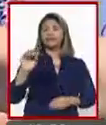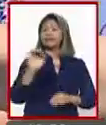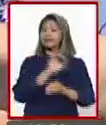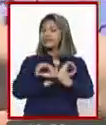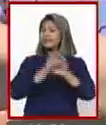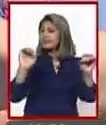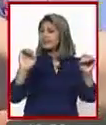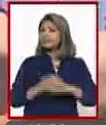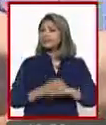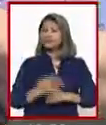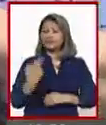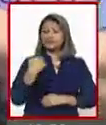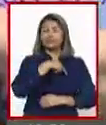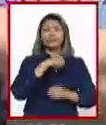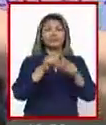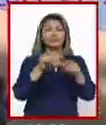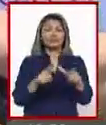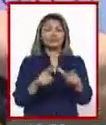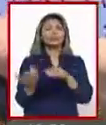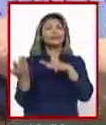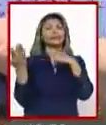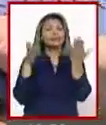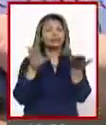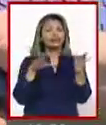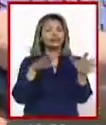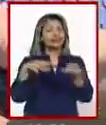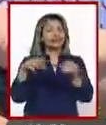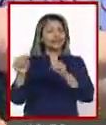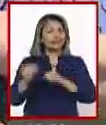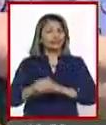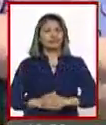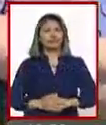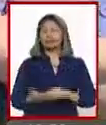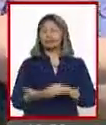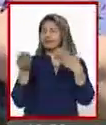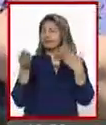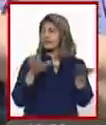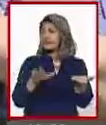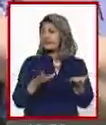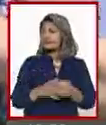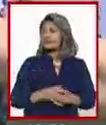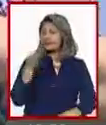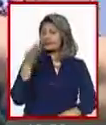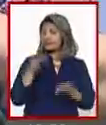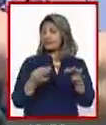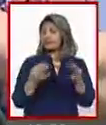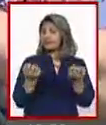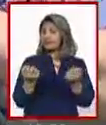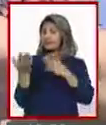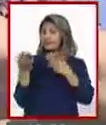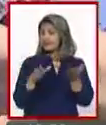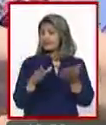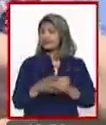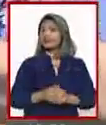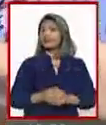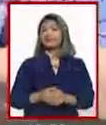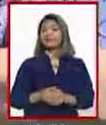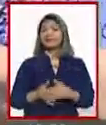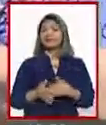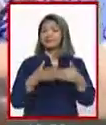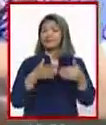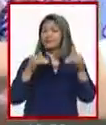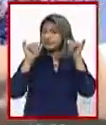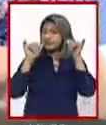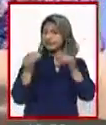nada. Nosotros en este lugar muertas nos vamos a levantar. Muertas. Si quiere que haya muerta aquí, va a haber muerta